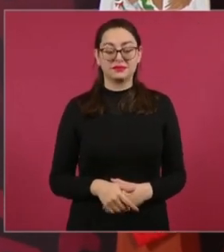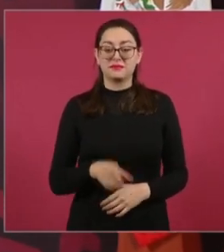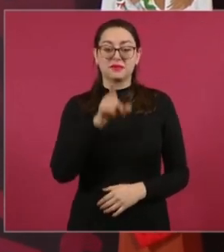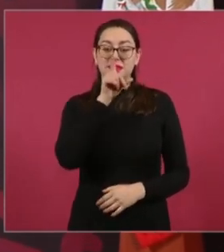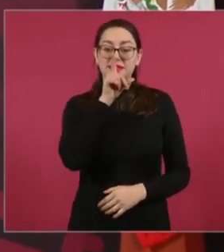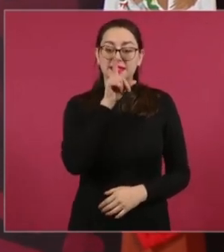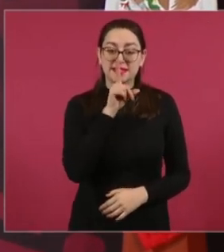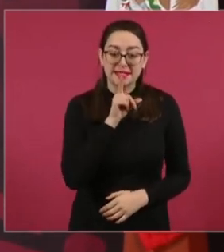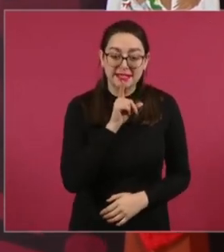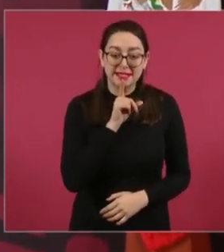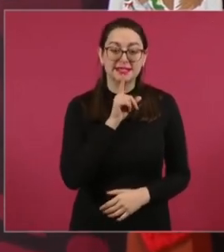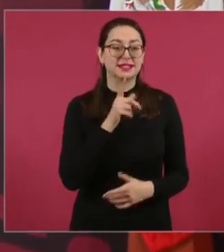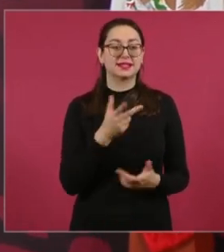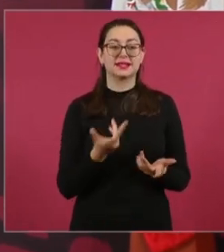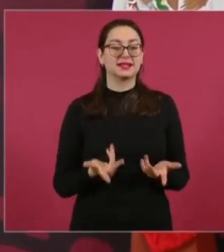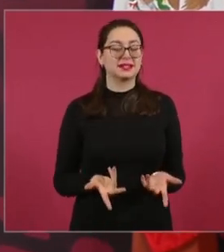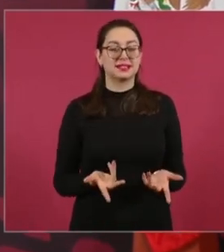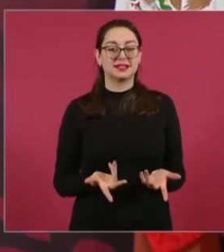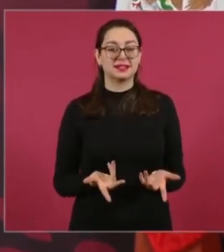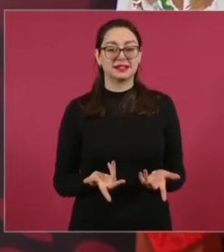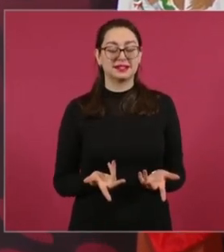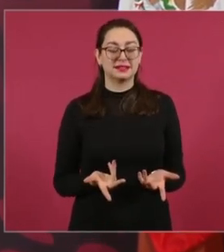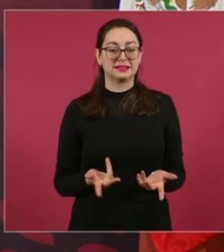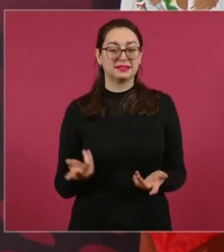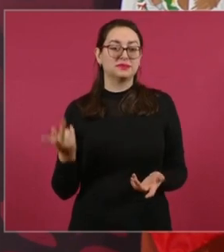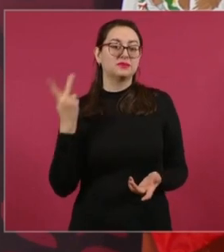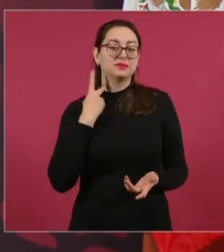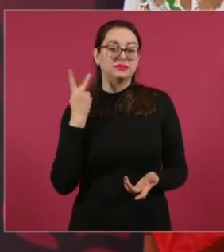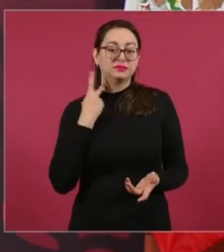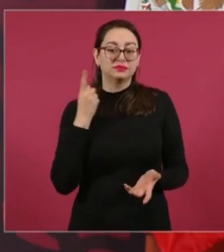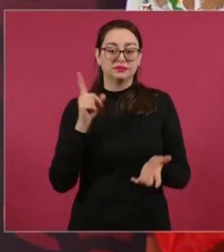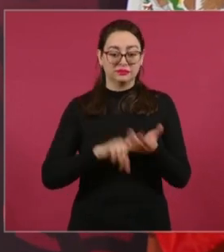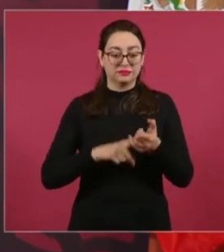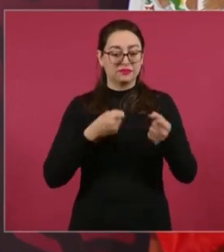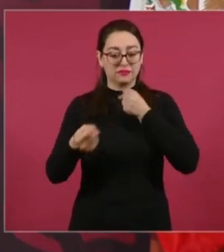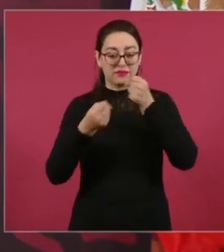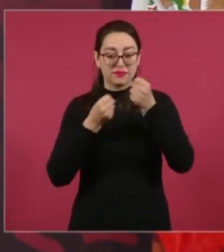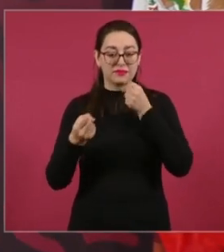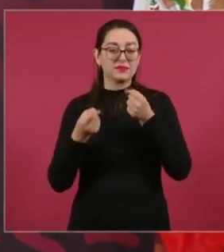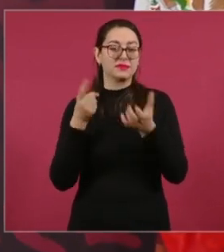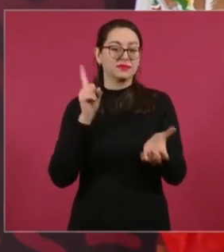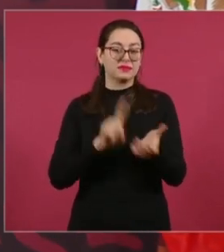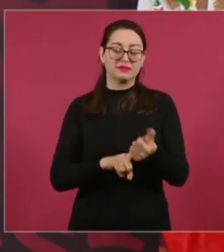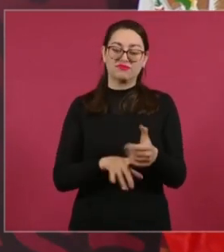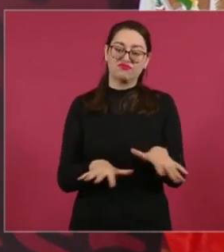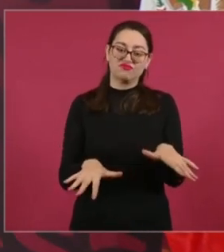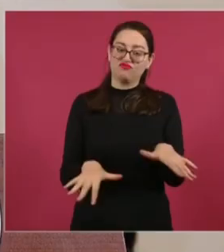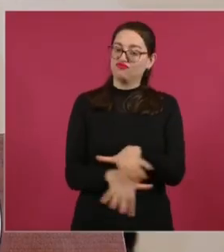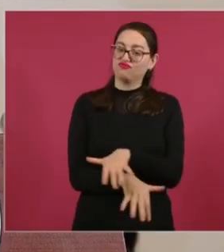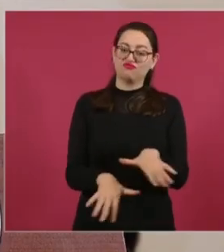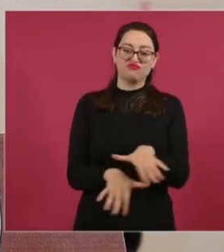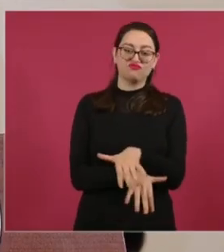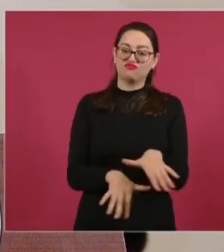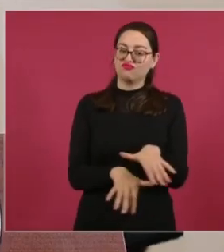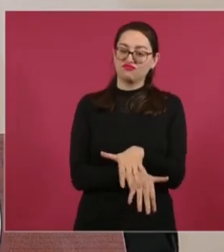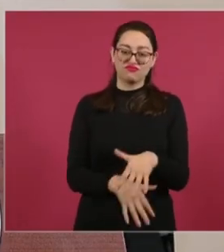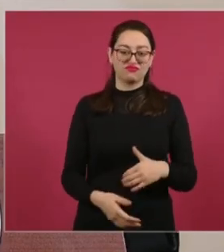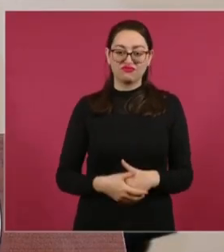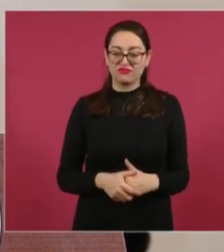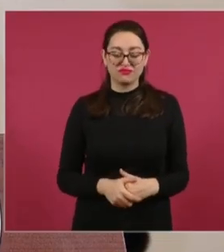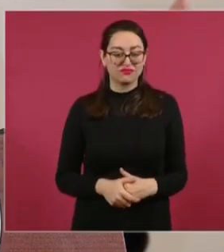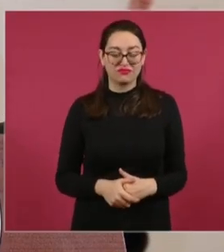del periodismo y de la política, así,